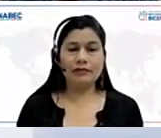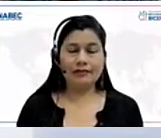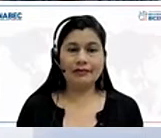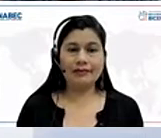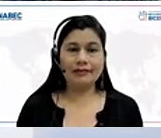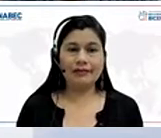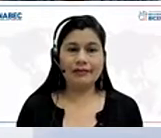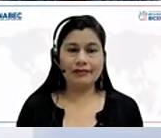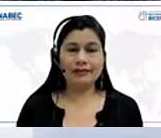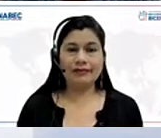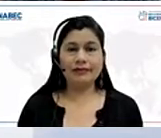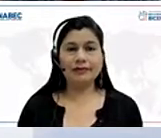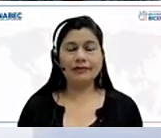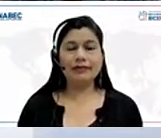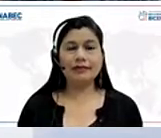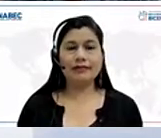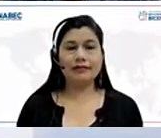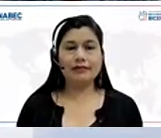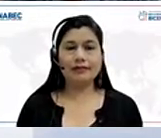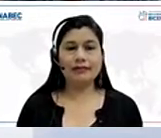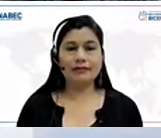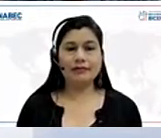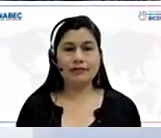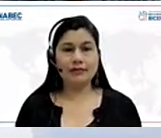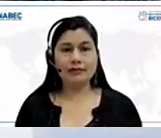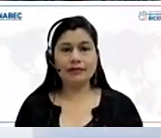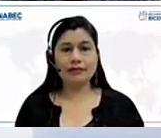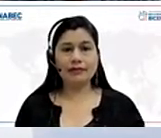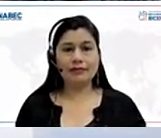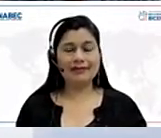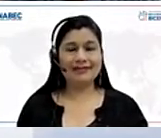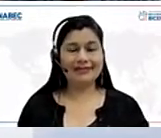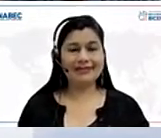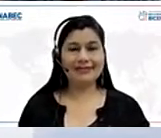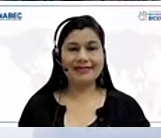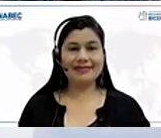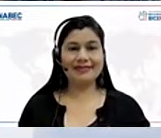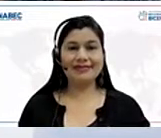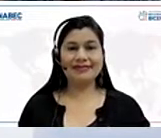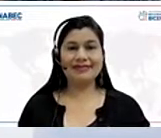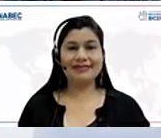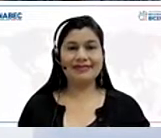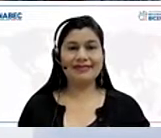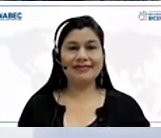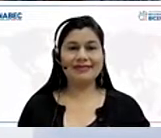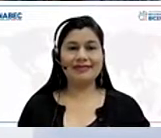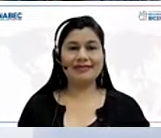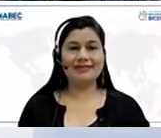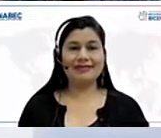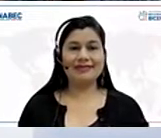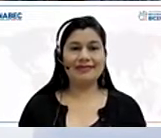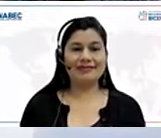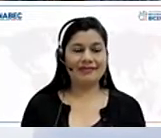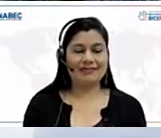Si es licenciado, mucho mejor también, pero como mínimo ser egresado, ¿no? Inclusive,